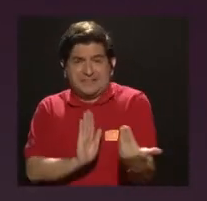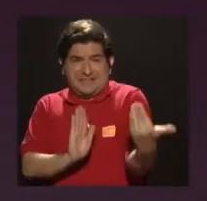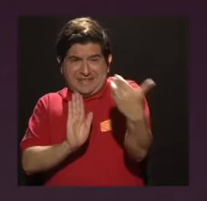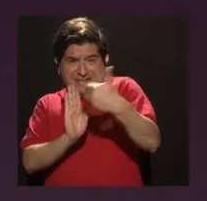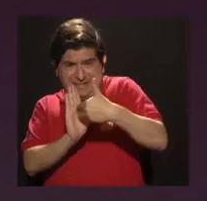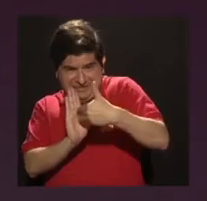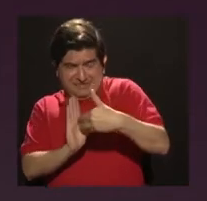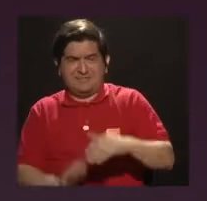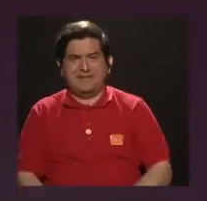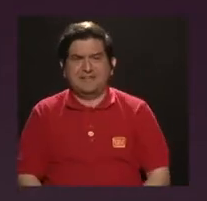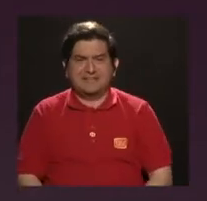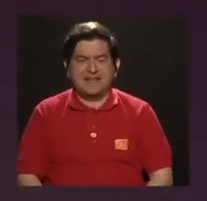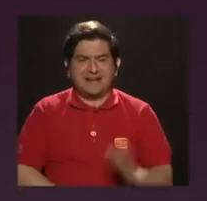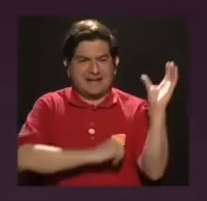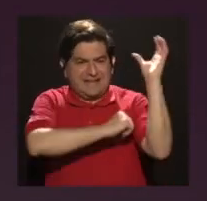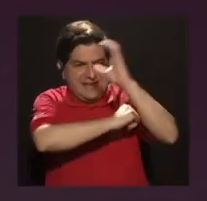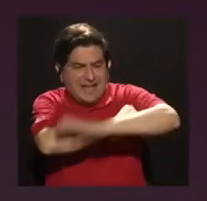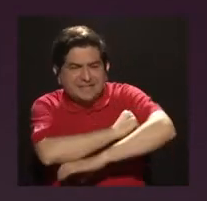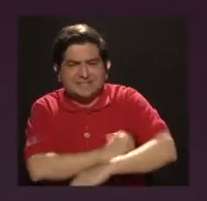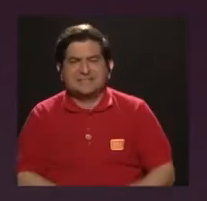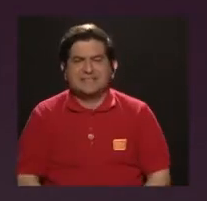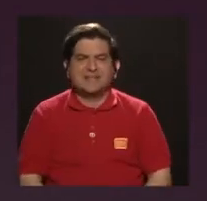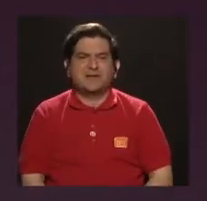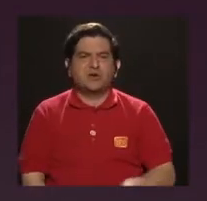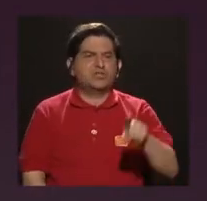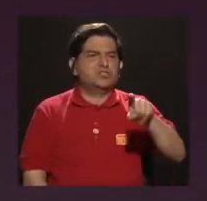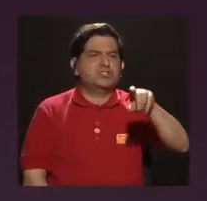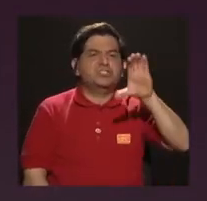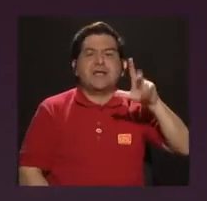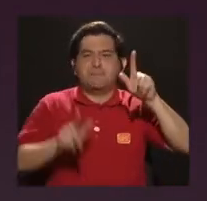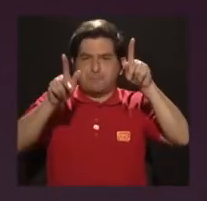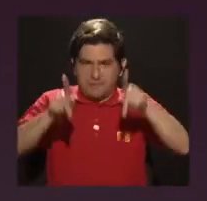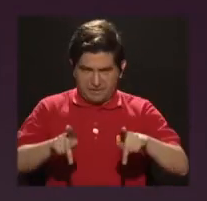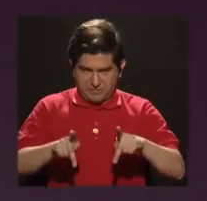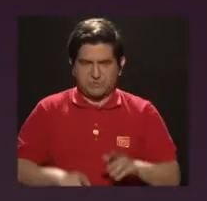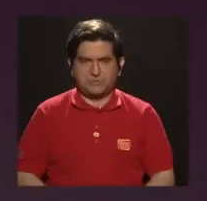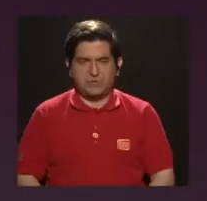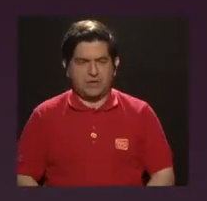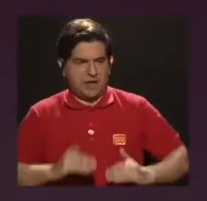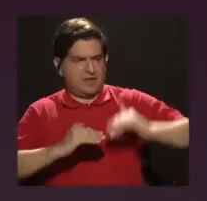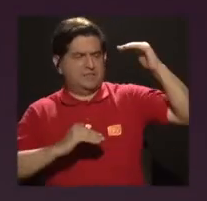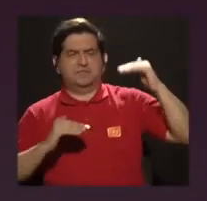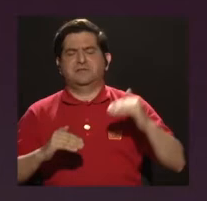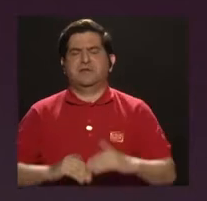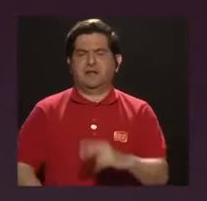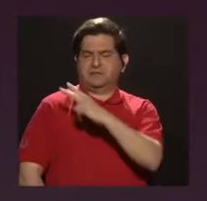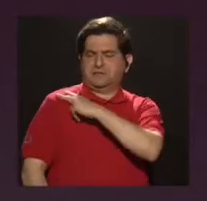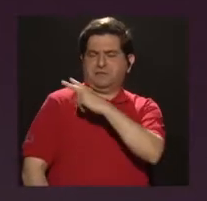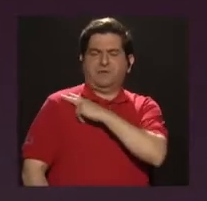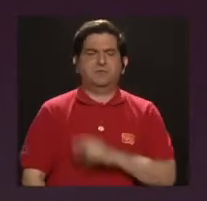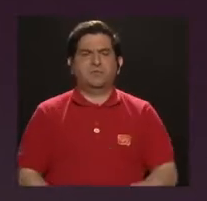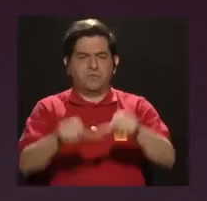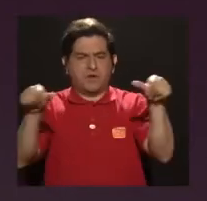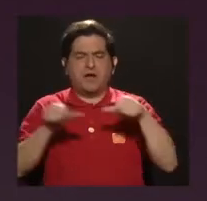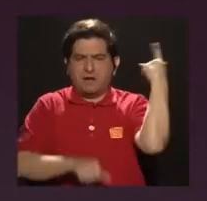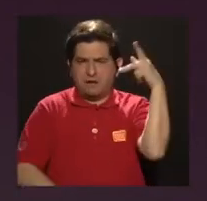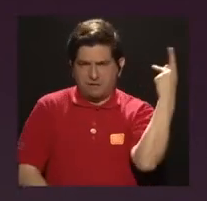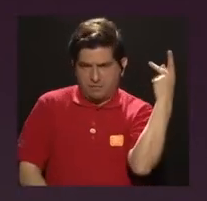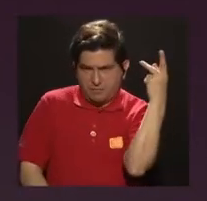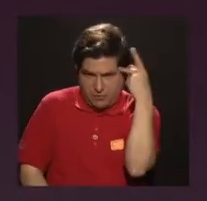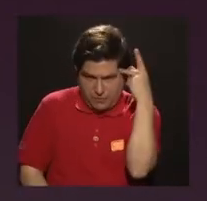significado la condena de poco menos de 100 personas de alta jerarquía tanto en el sector político